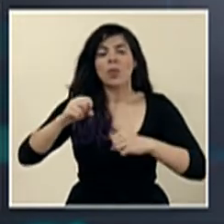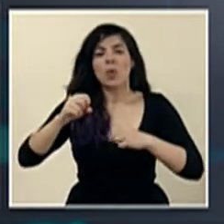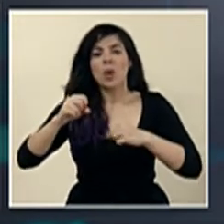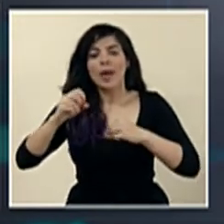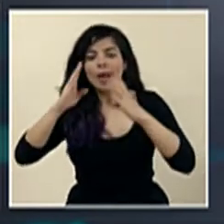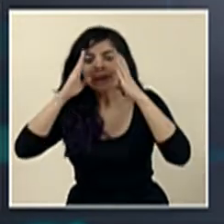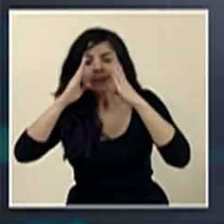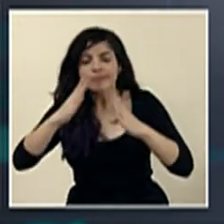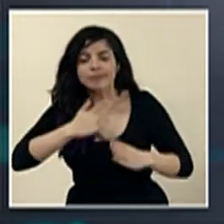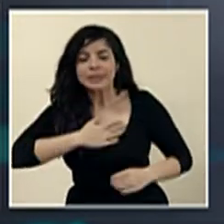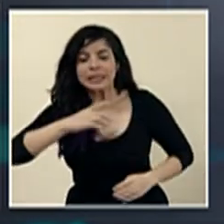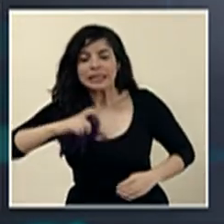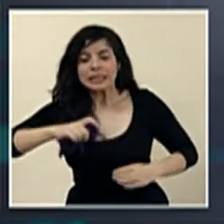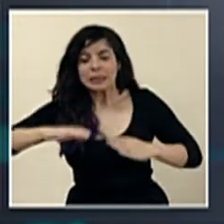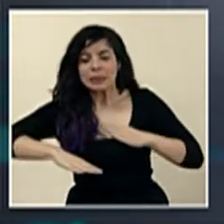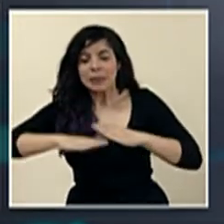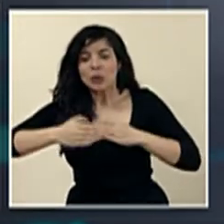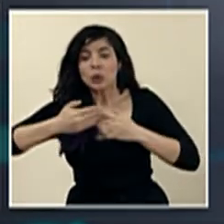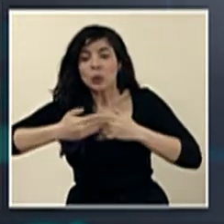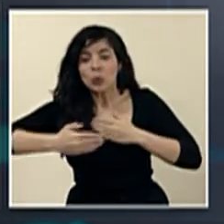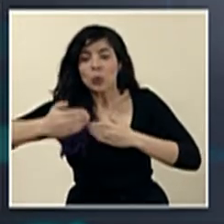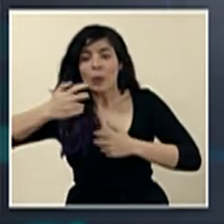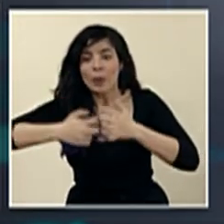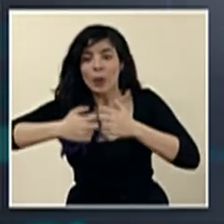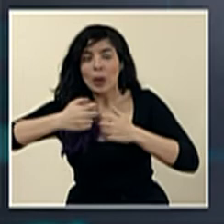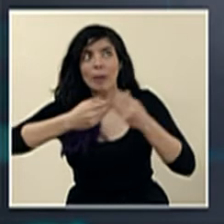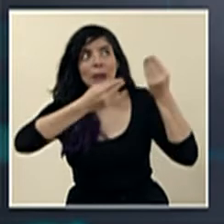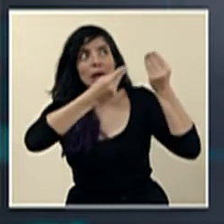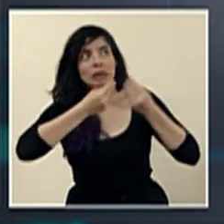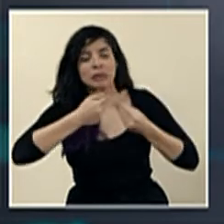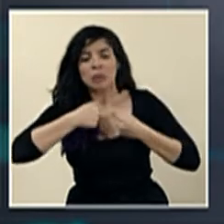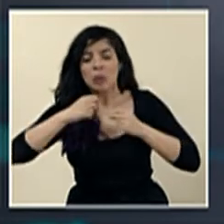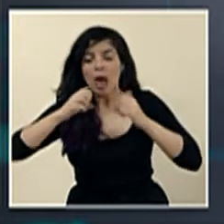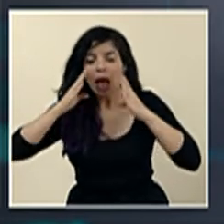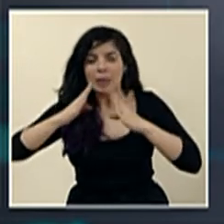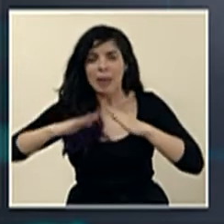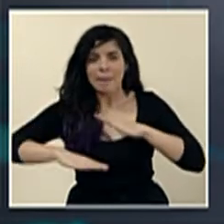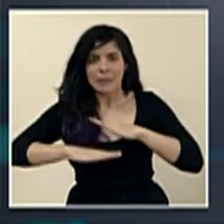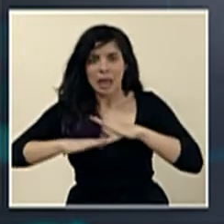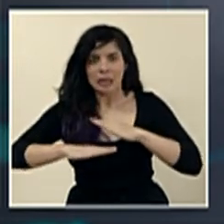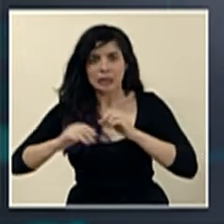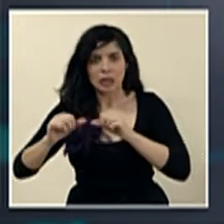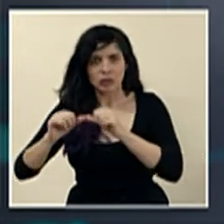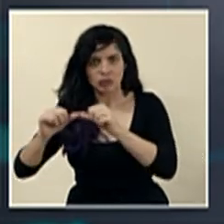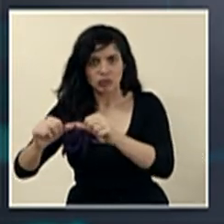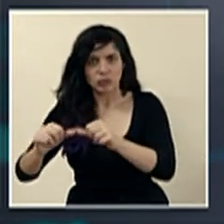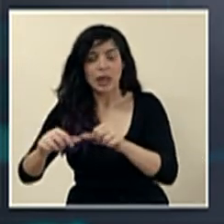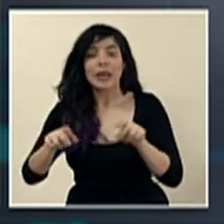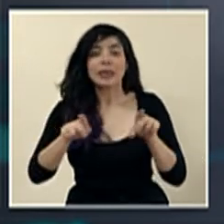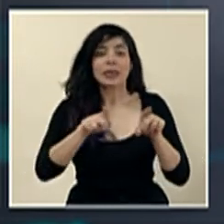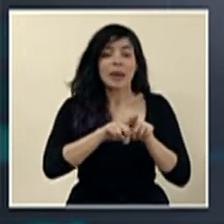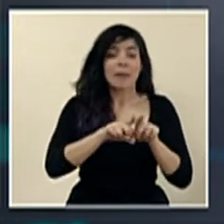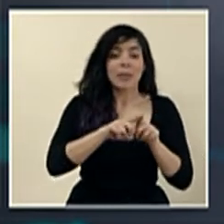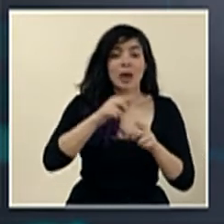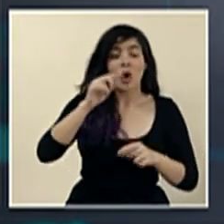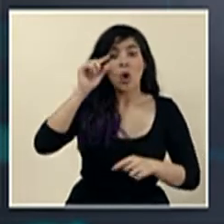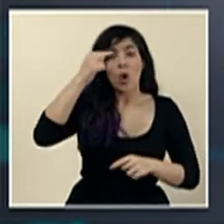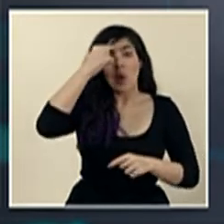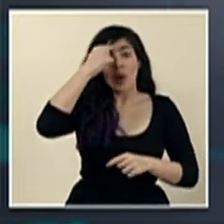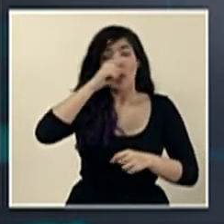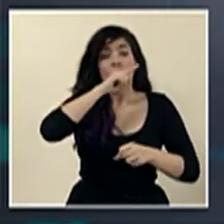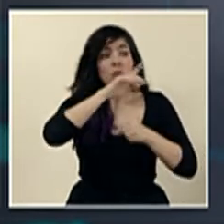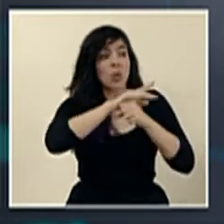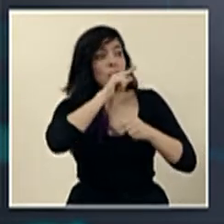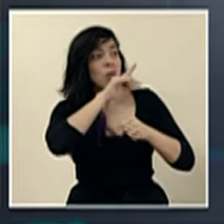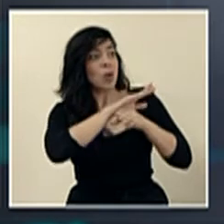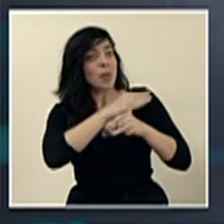esta crisis. También estamos garantizando que el gobierno puede honrar todos sus compromisos.